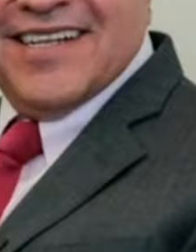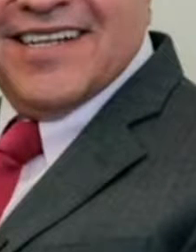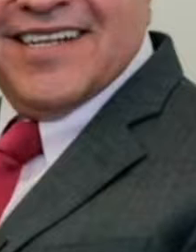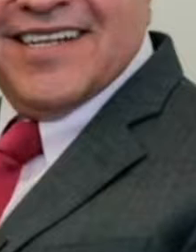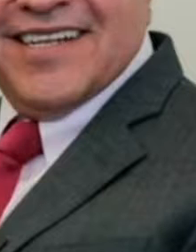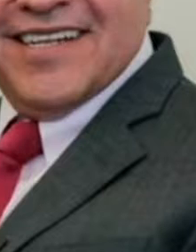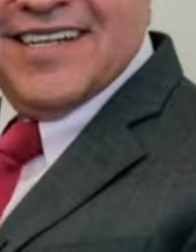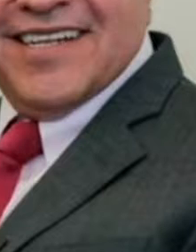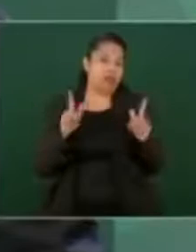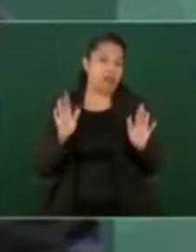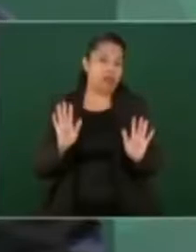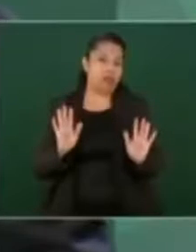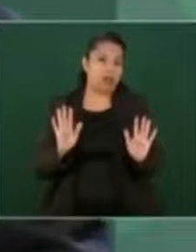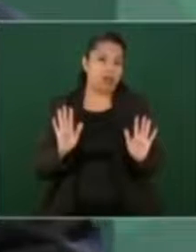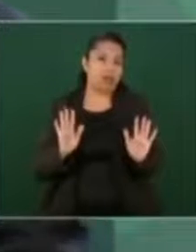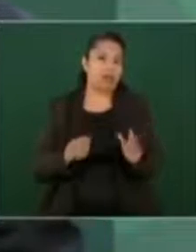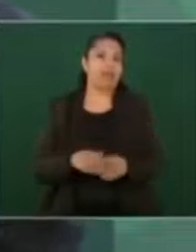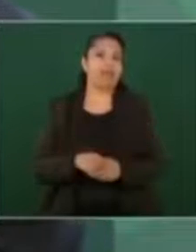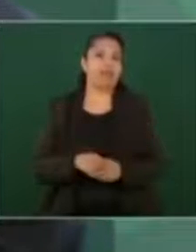Monreal.